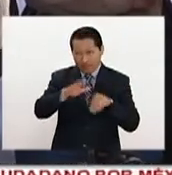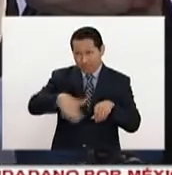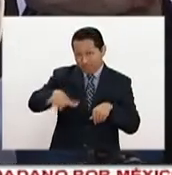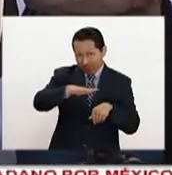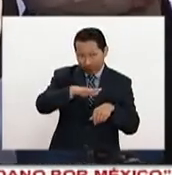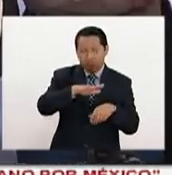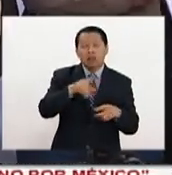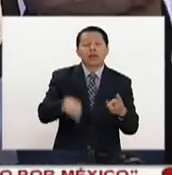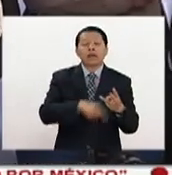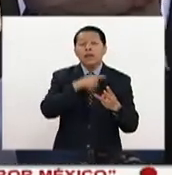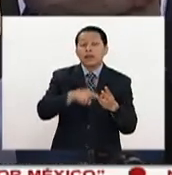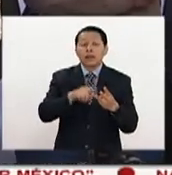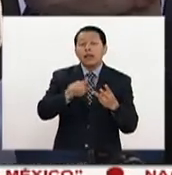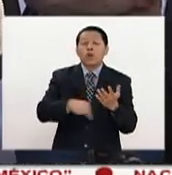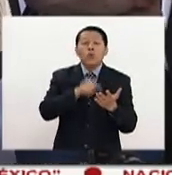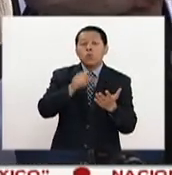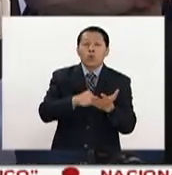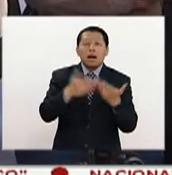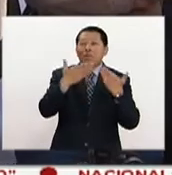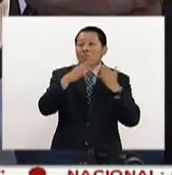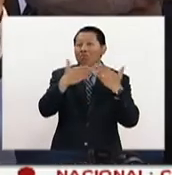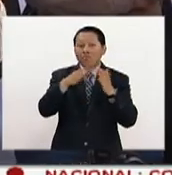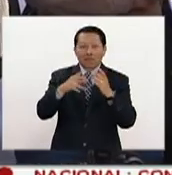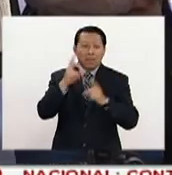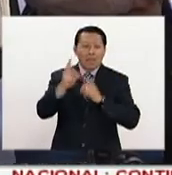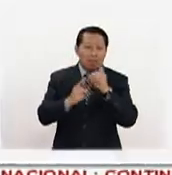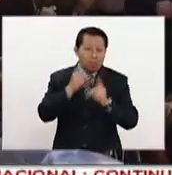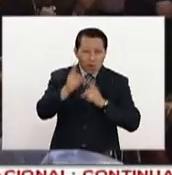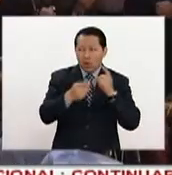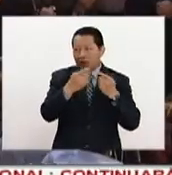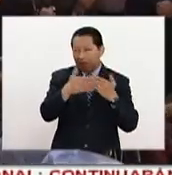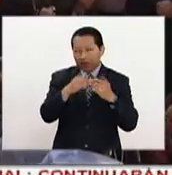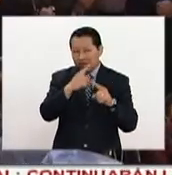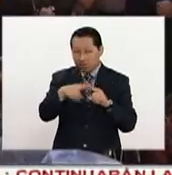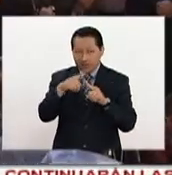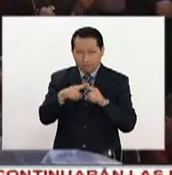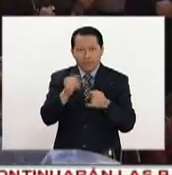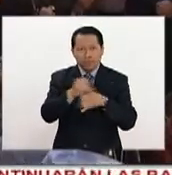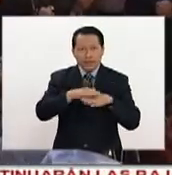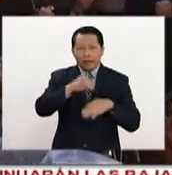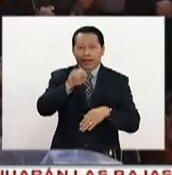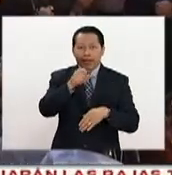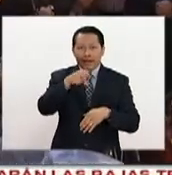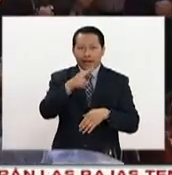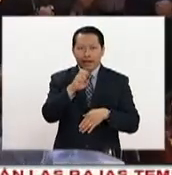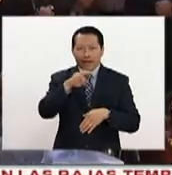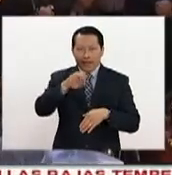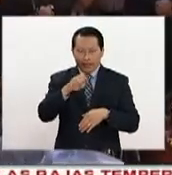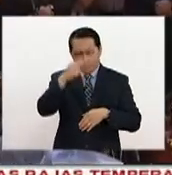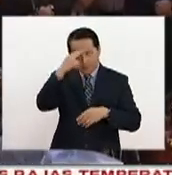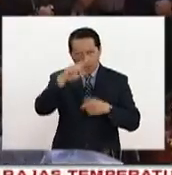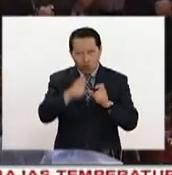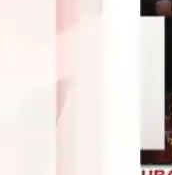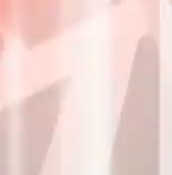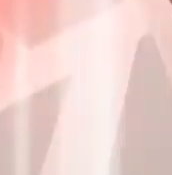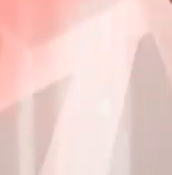el tema de los espacios públicos, de los deportivos públicos. Con información de Jacqueline López Zárate, México al día.